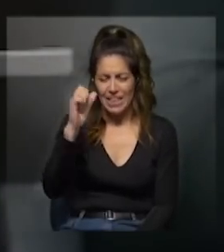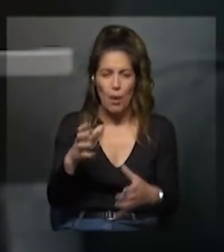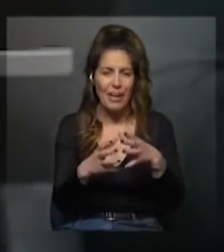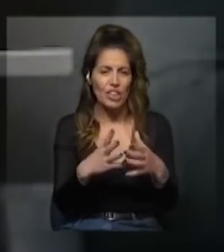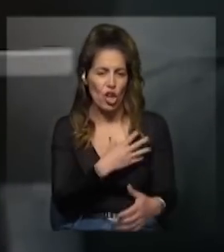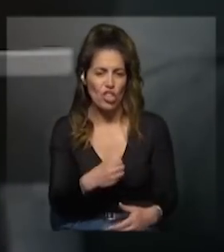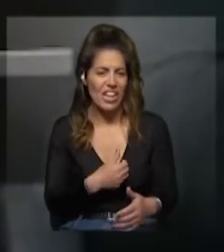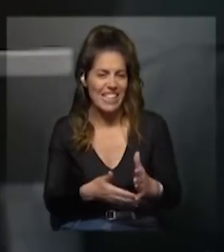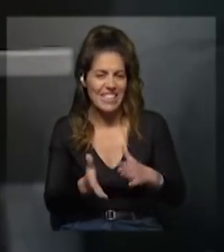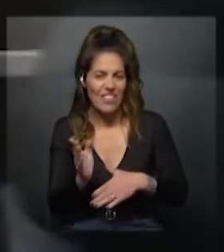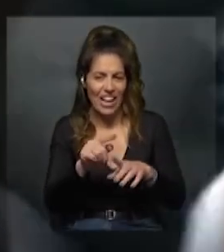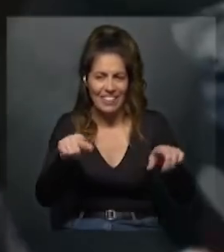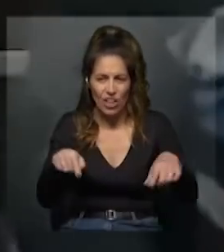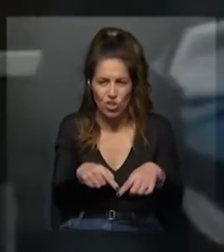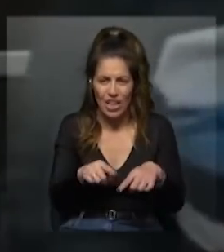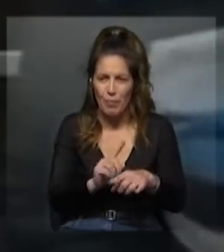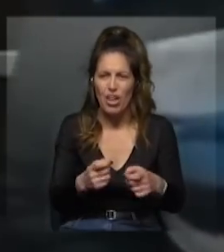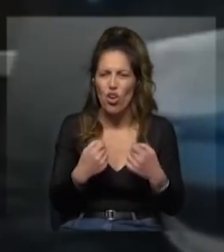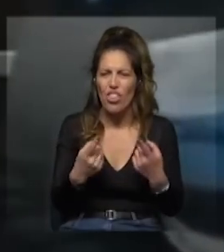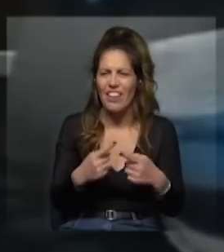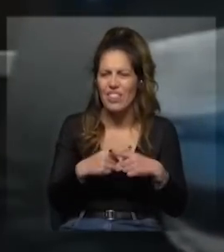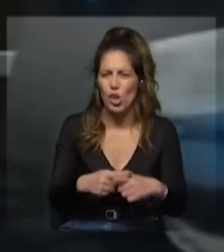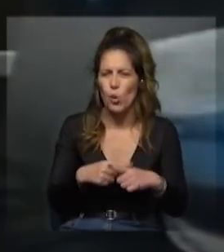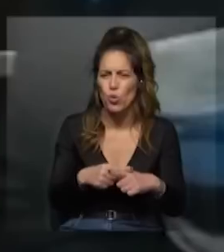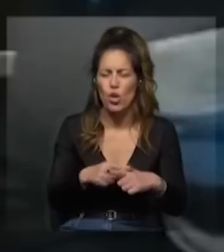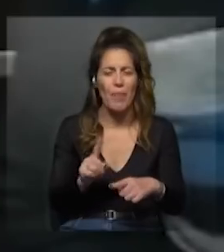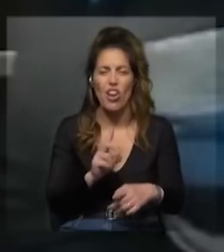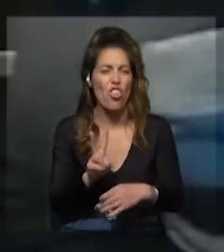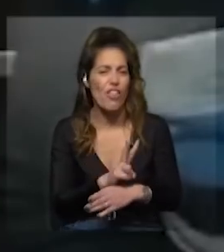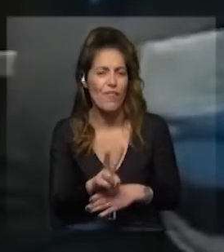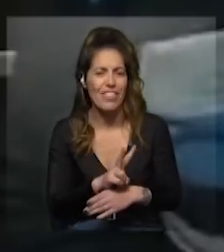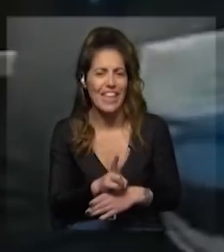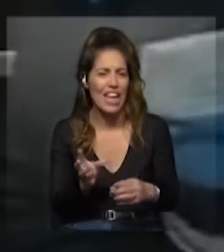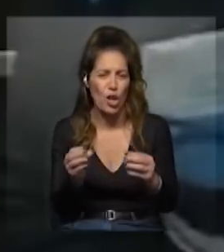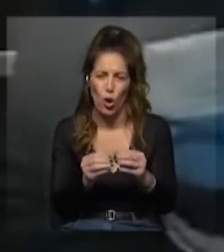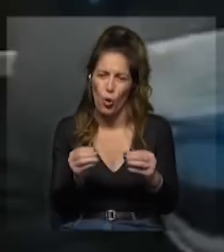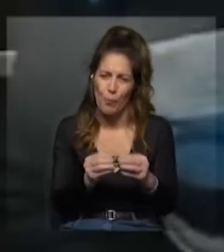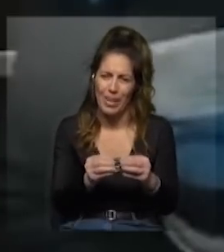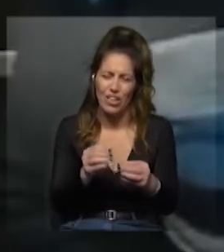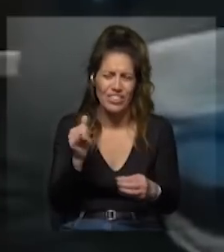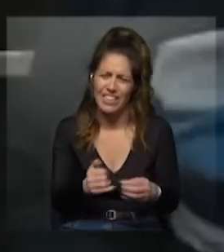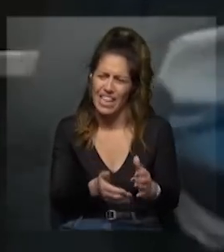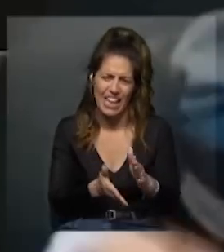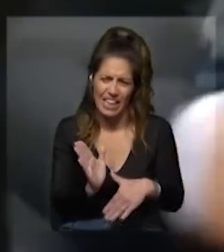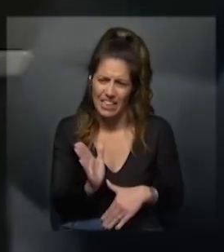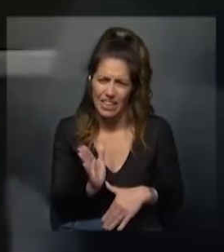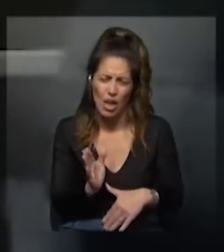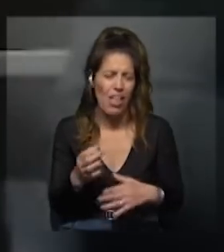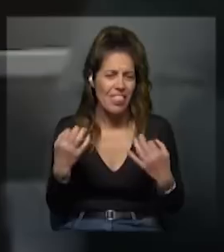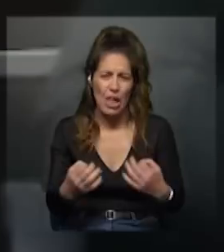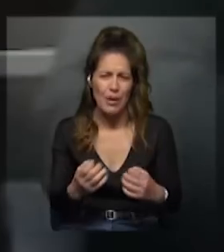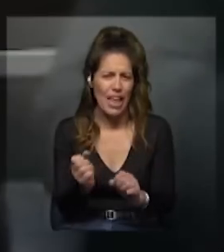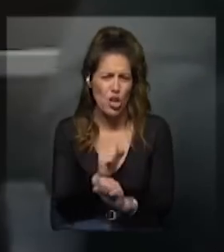sala para no dar la discusión y para no defender a los mismos compañeros que se tienen que ir porque realmente no